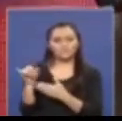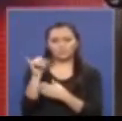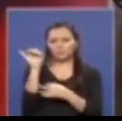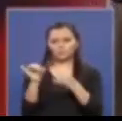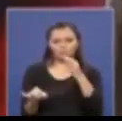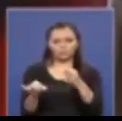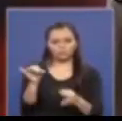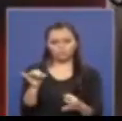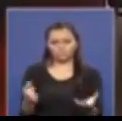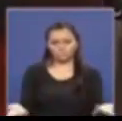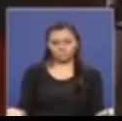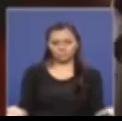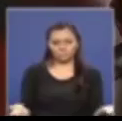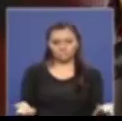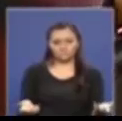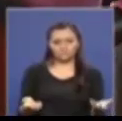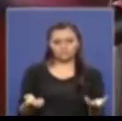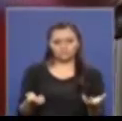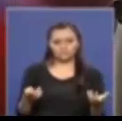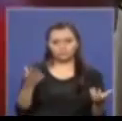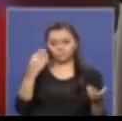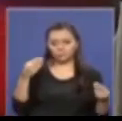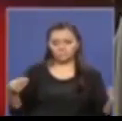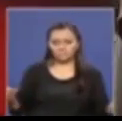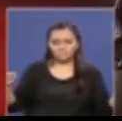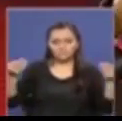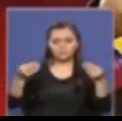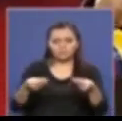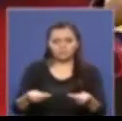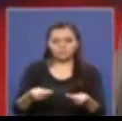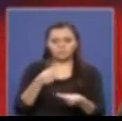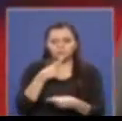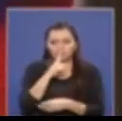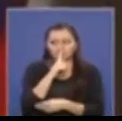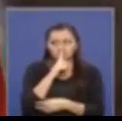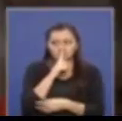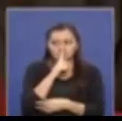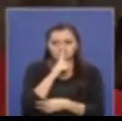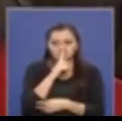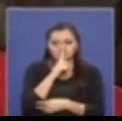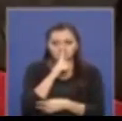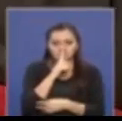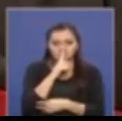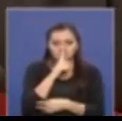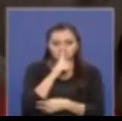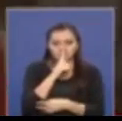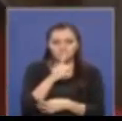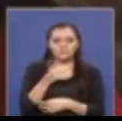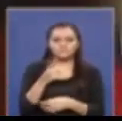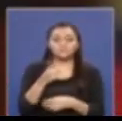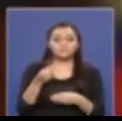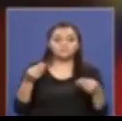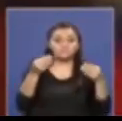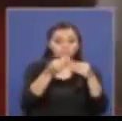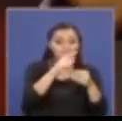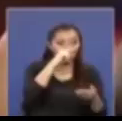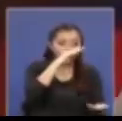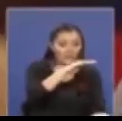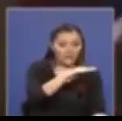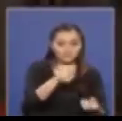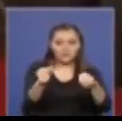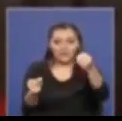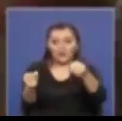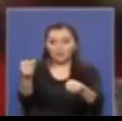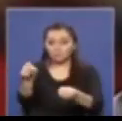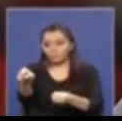e ineficiente, de los combustibles. Pero no decían nada, le hacían creer que el subsidio es para el gas, el subsidio es para el carrito que